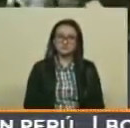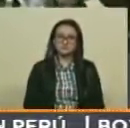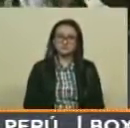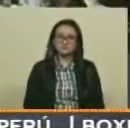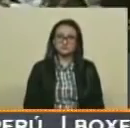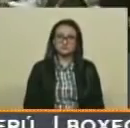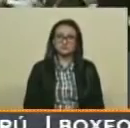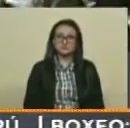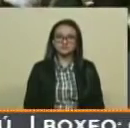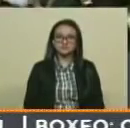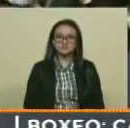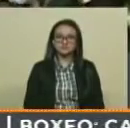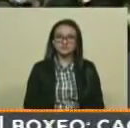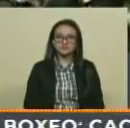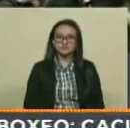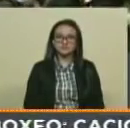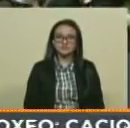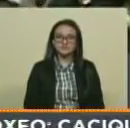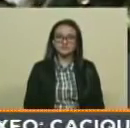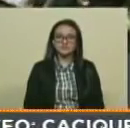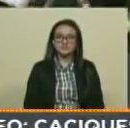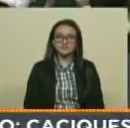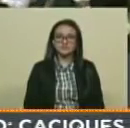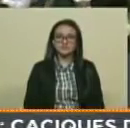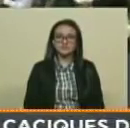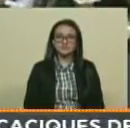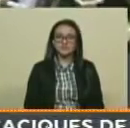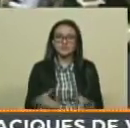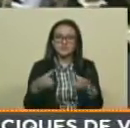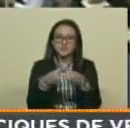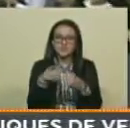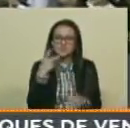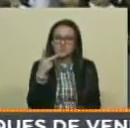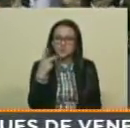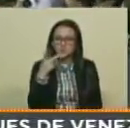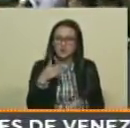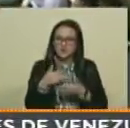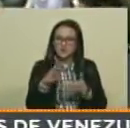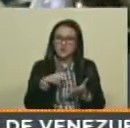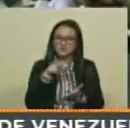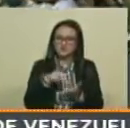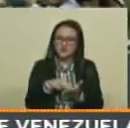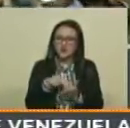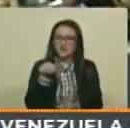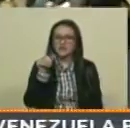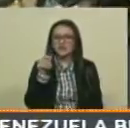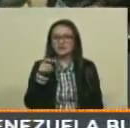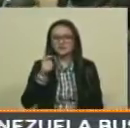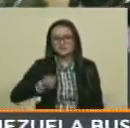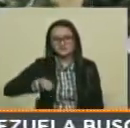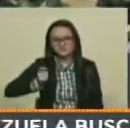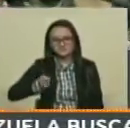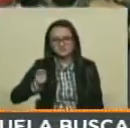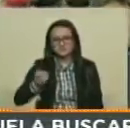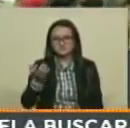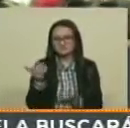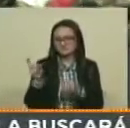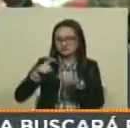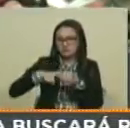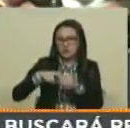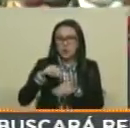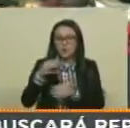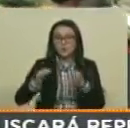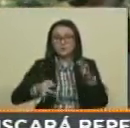de los poderes públicos nacionales, sin excepción, el TCJ, Poder Judicial, órganos auxiliares de justicia